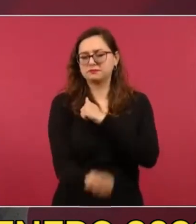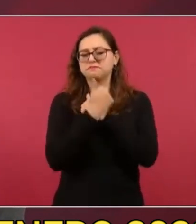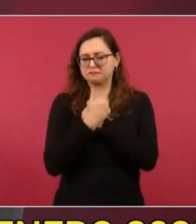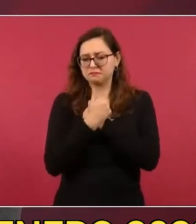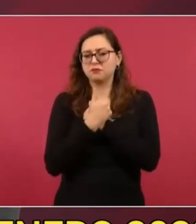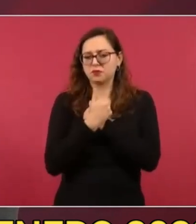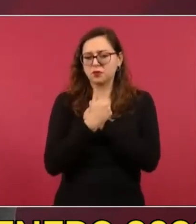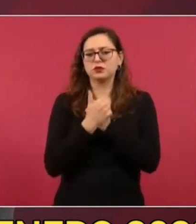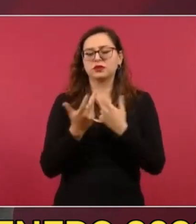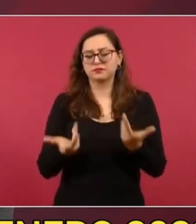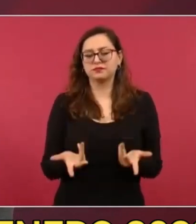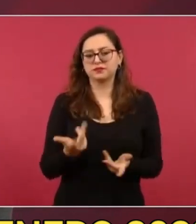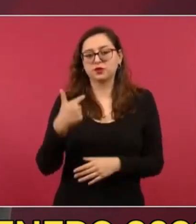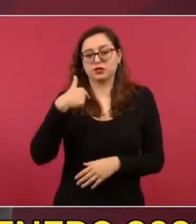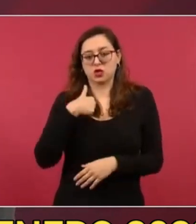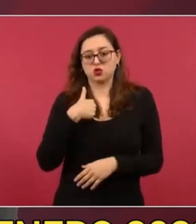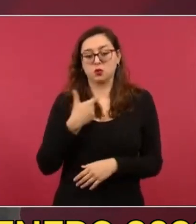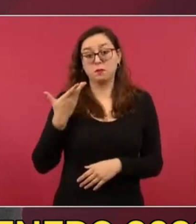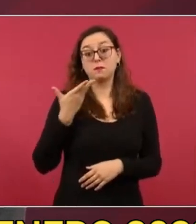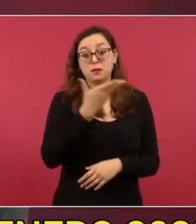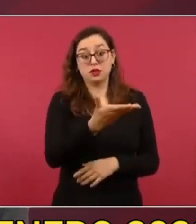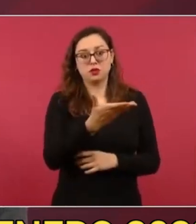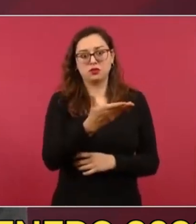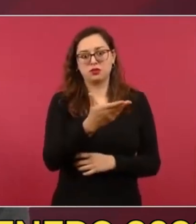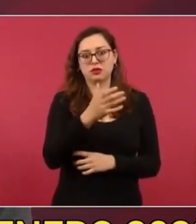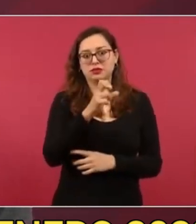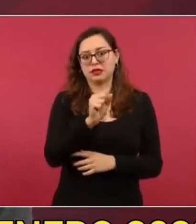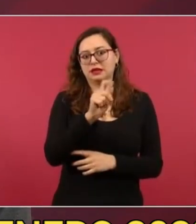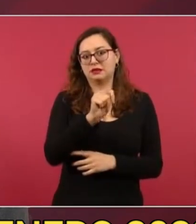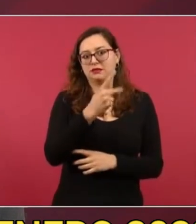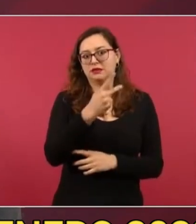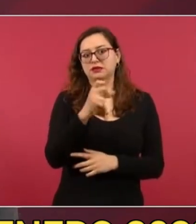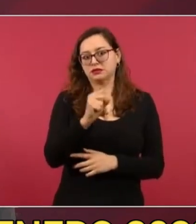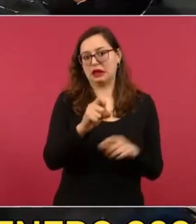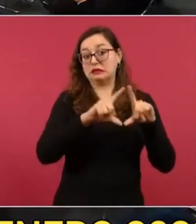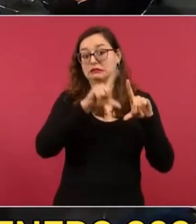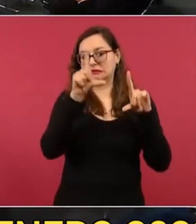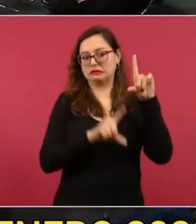tema y ya le pedimos a la Secretaría del Trabajo,